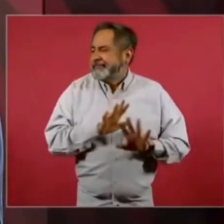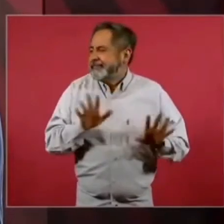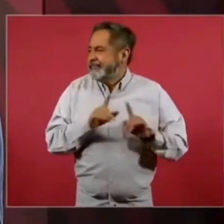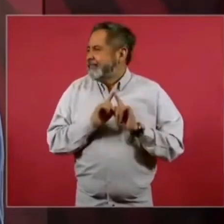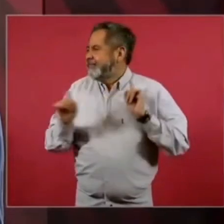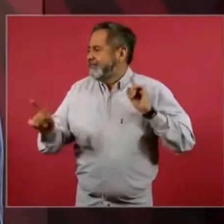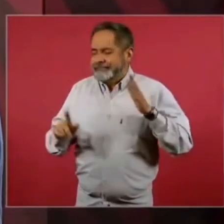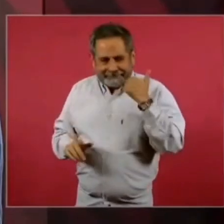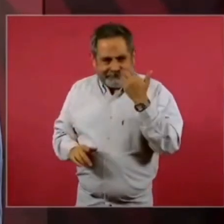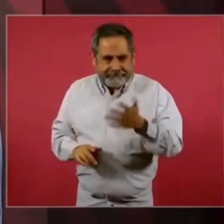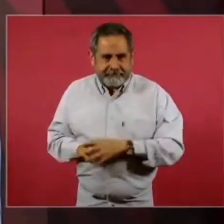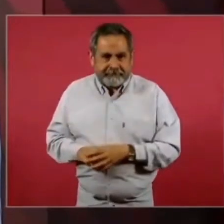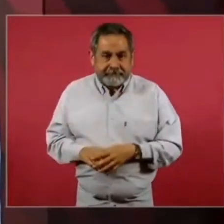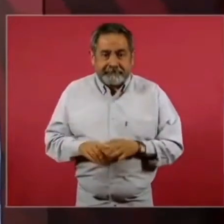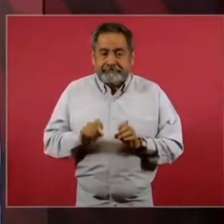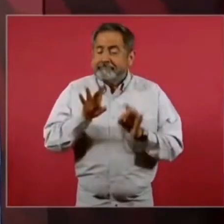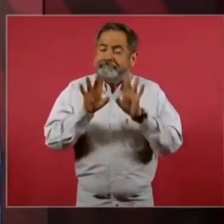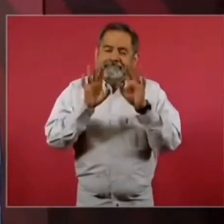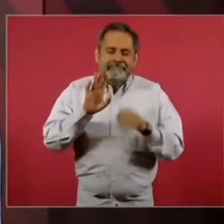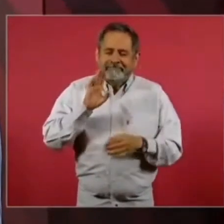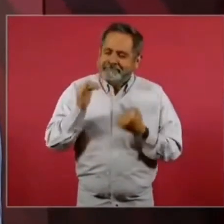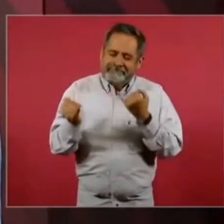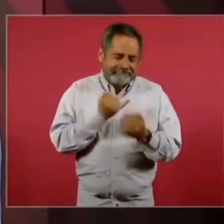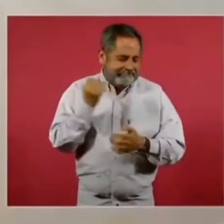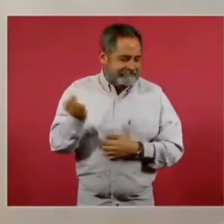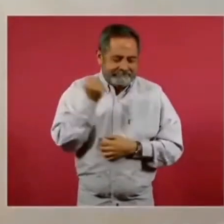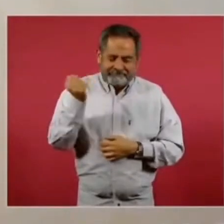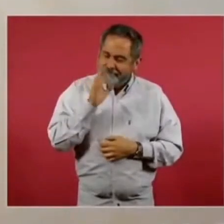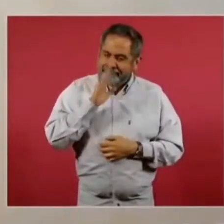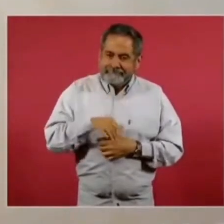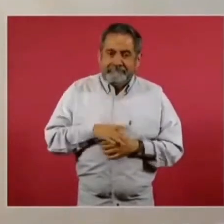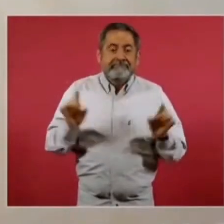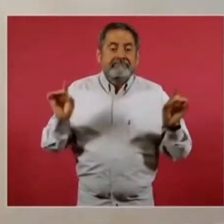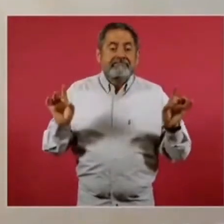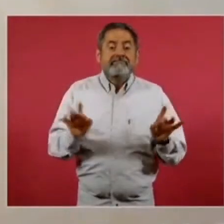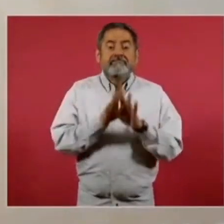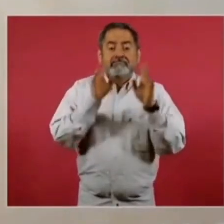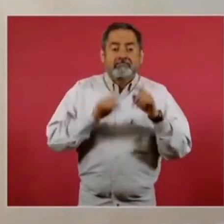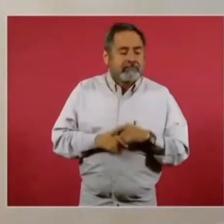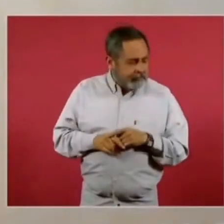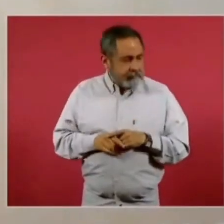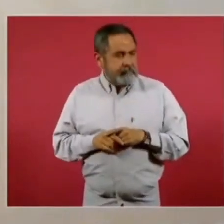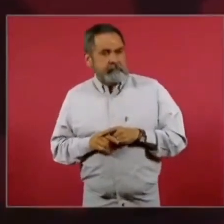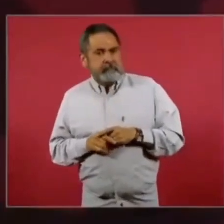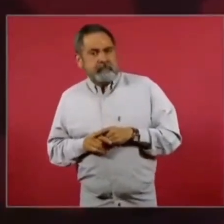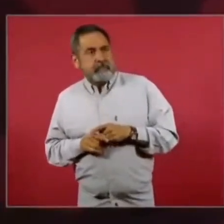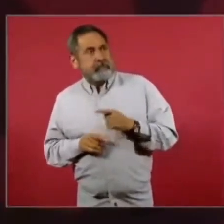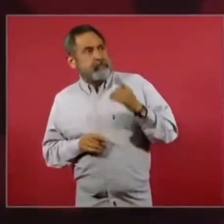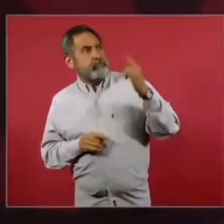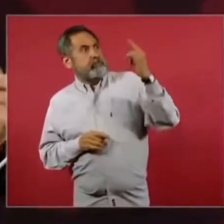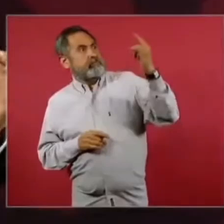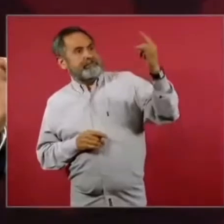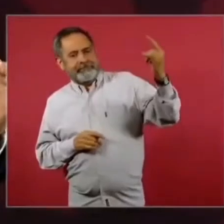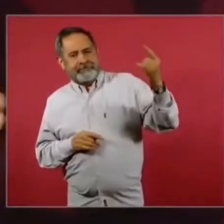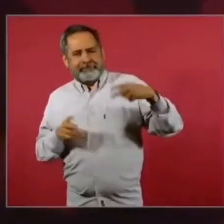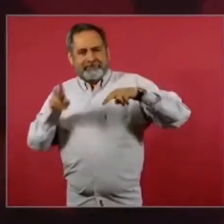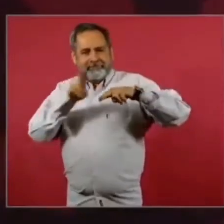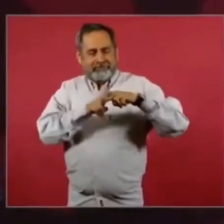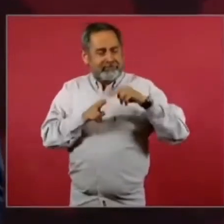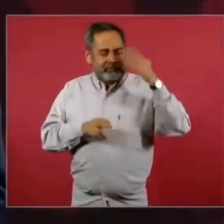y tuve mala suerte En esa ocasión porque de repente veo así una sombra estábamos